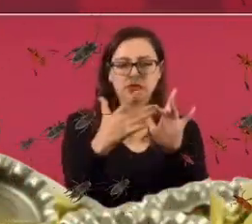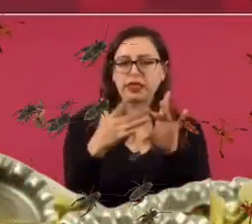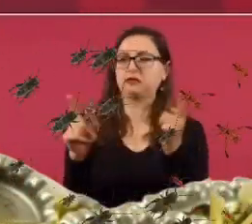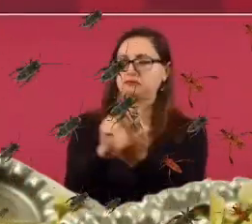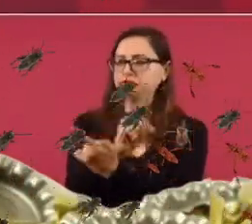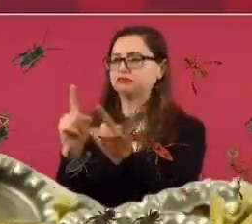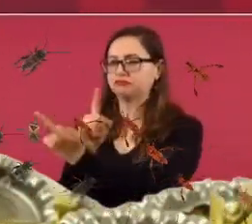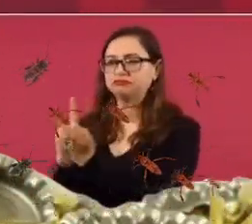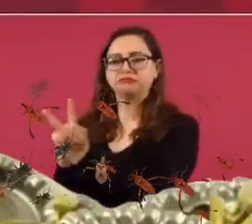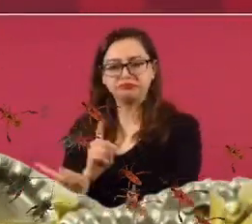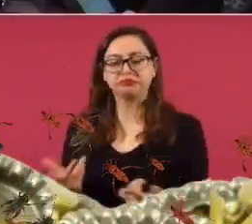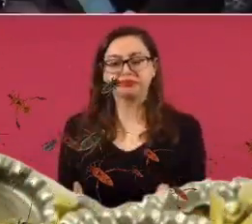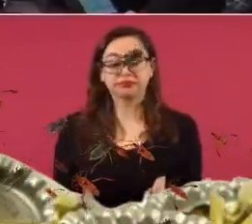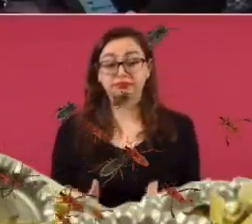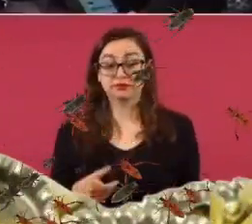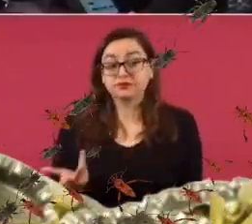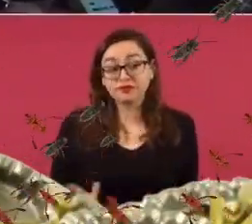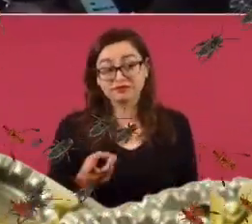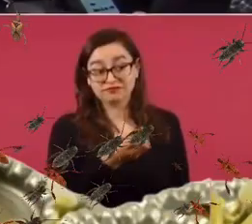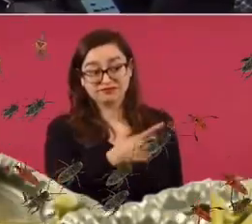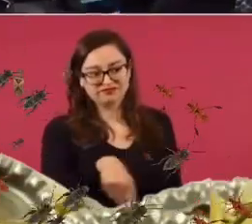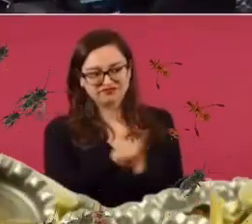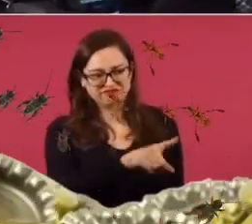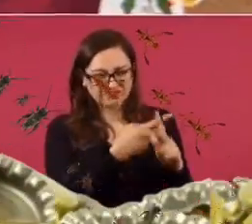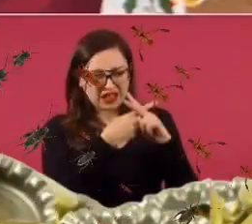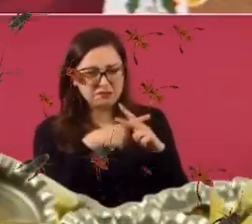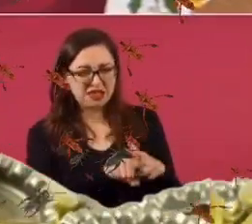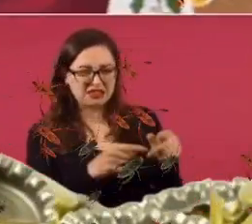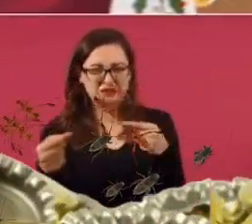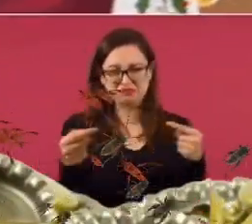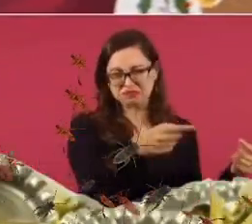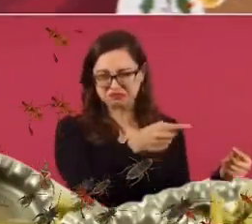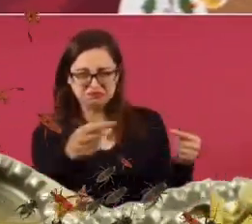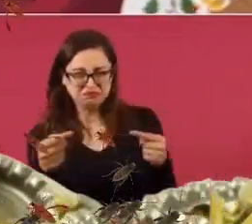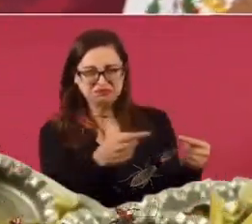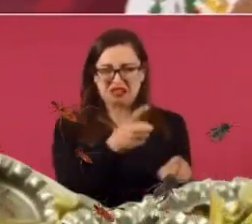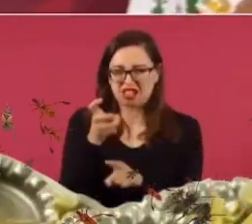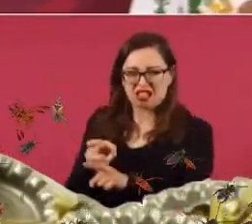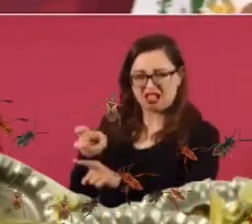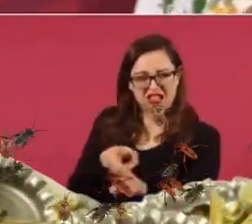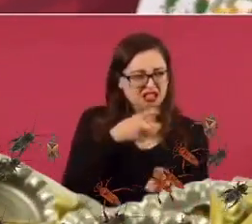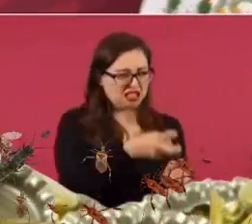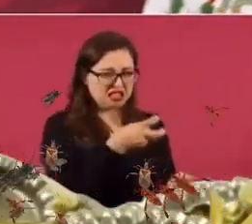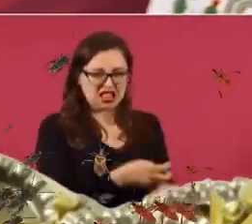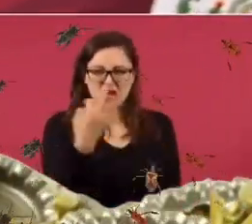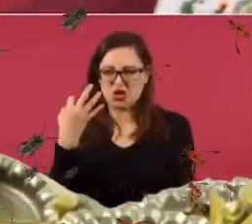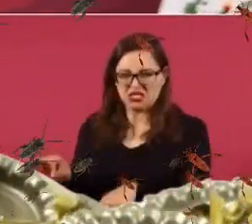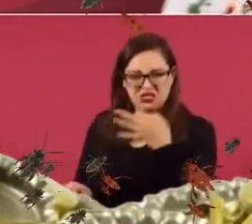recoge los sentimientos del pueblo, saben que si son groseros o actúan